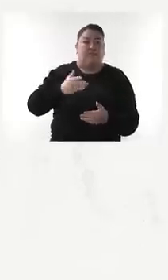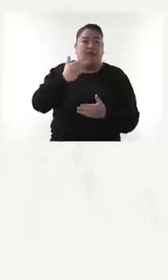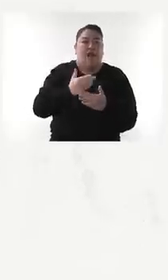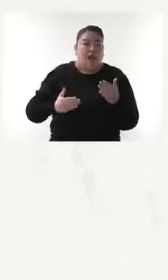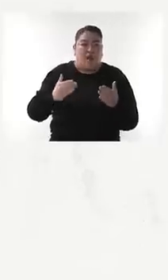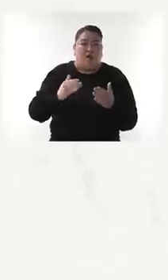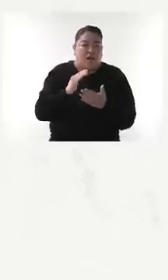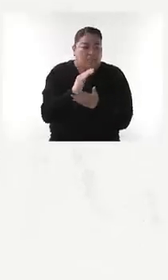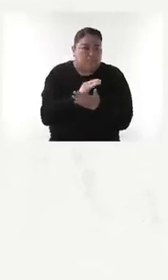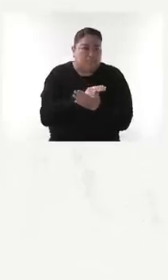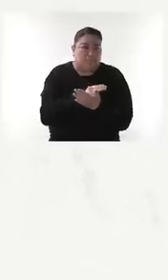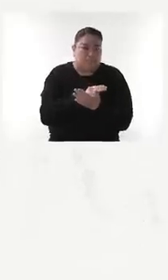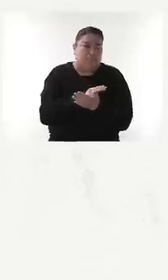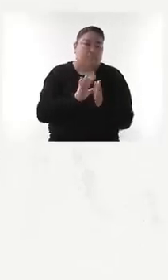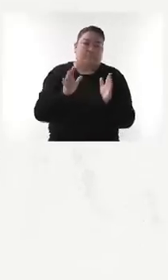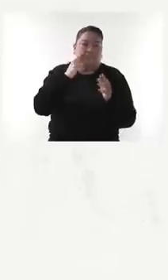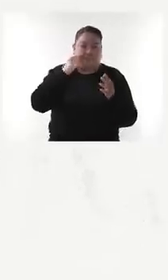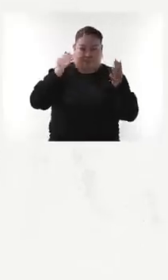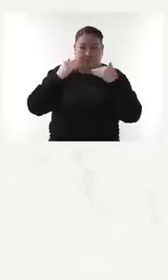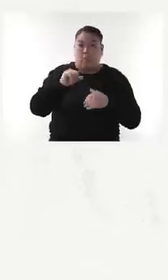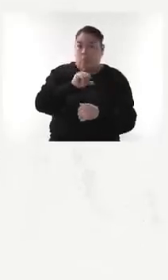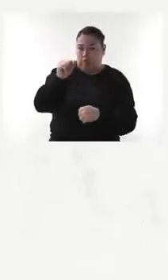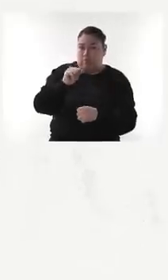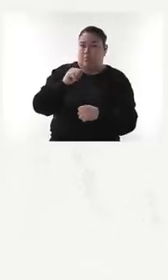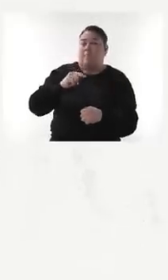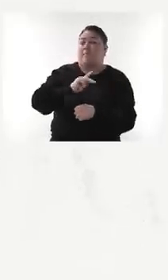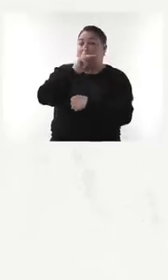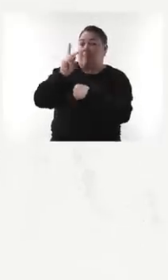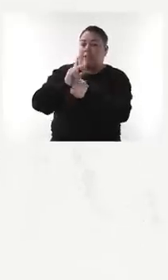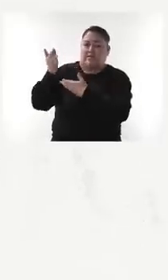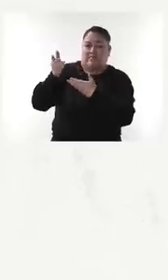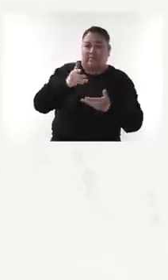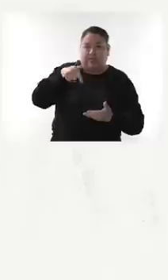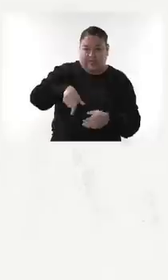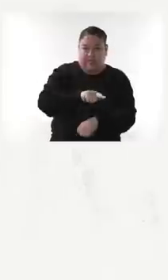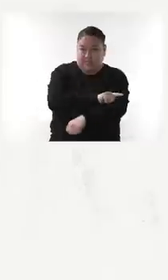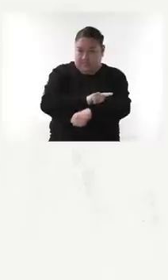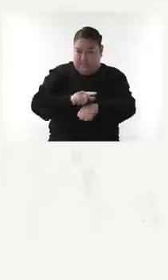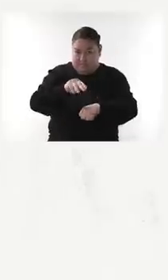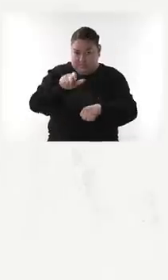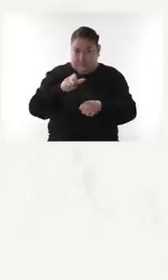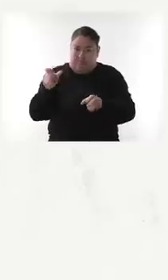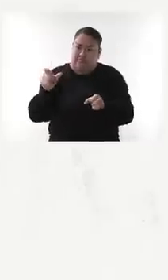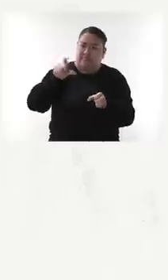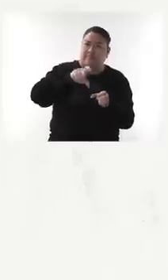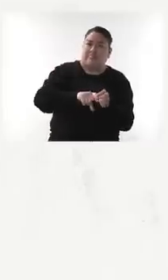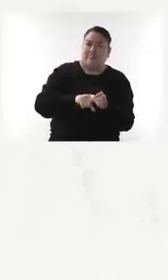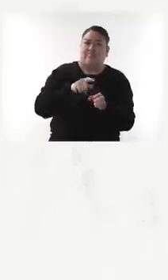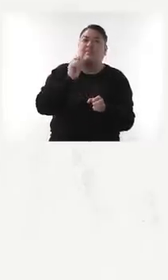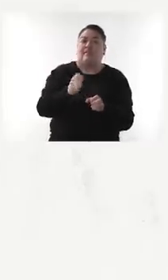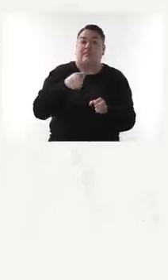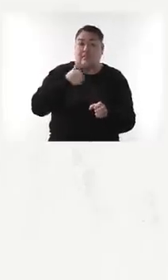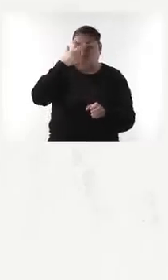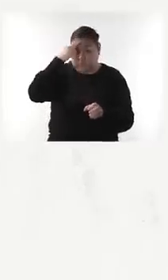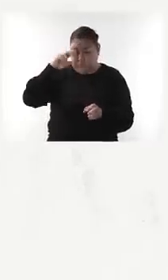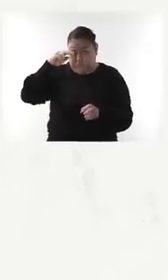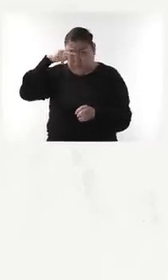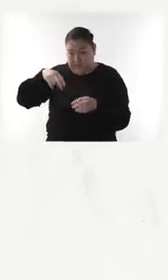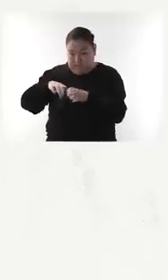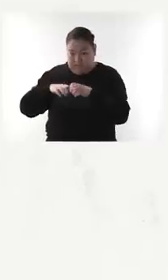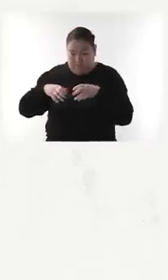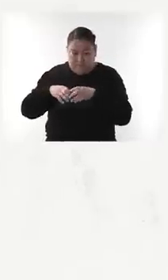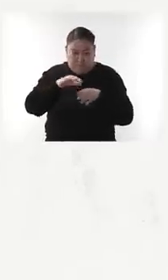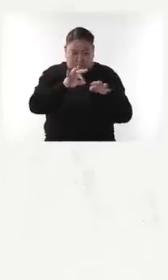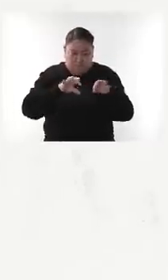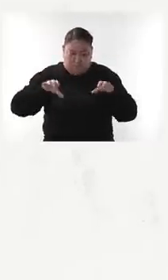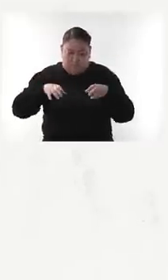elimina. En materia de extranjeros en la Liga MX, también para fortalecer a la selección nacional, lo